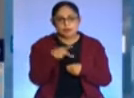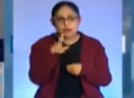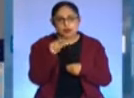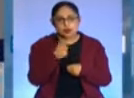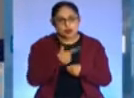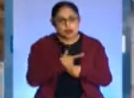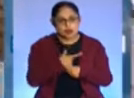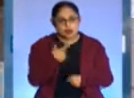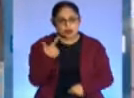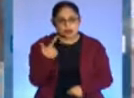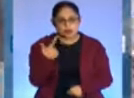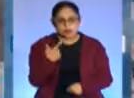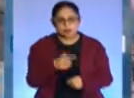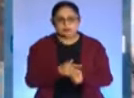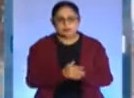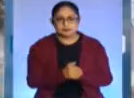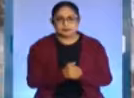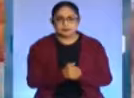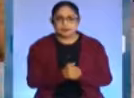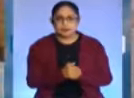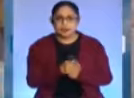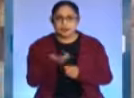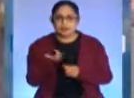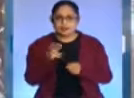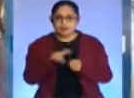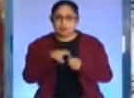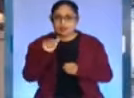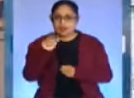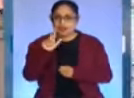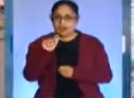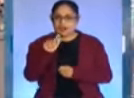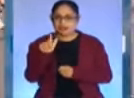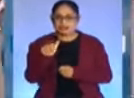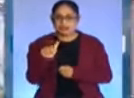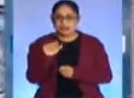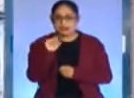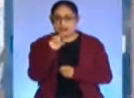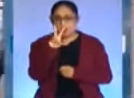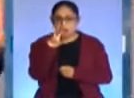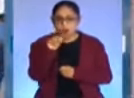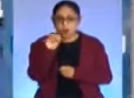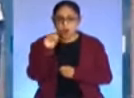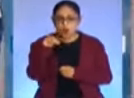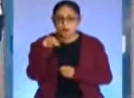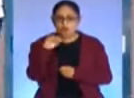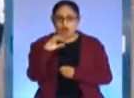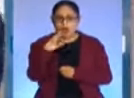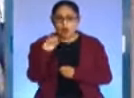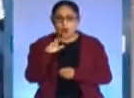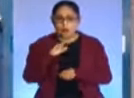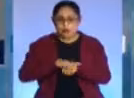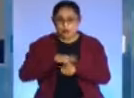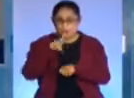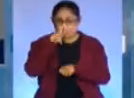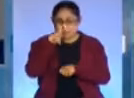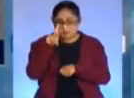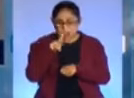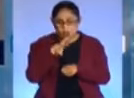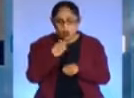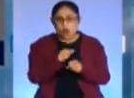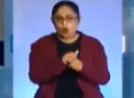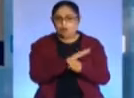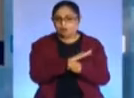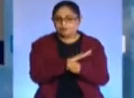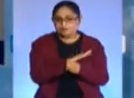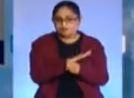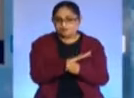agraven. Factores como la raza también son importantes antes de saber si Omicron será más agresiva que la variante Delta.